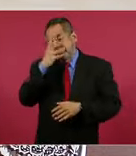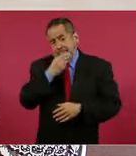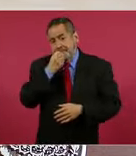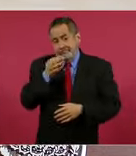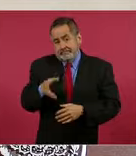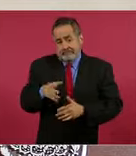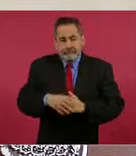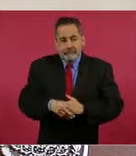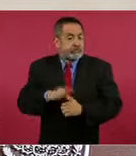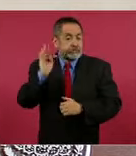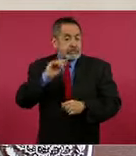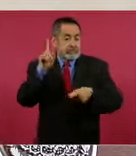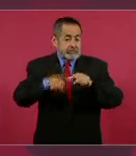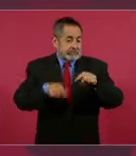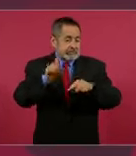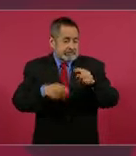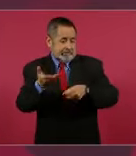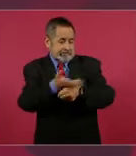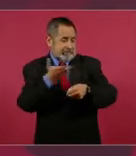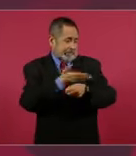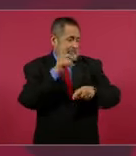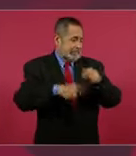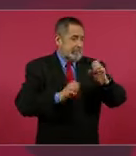Si se destruye,